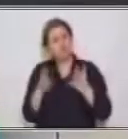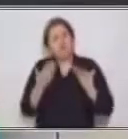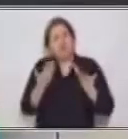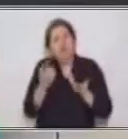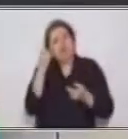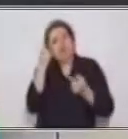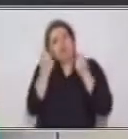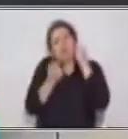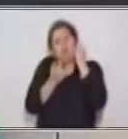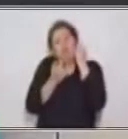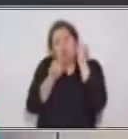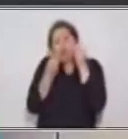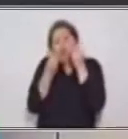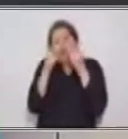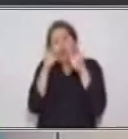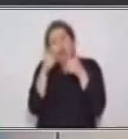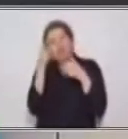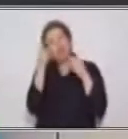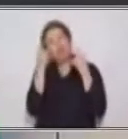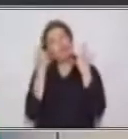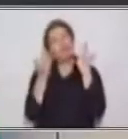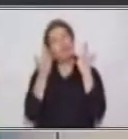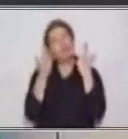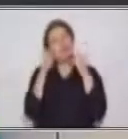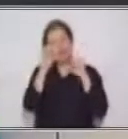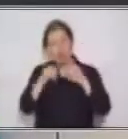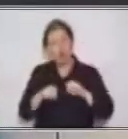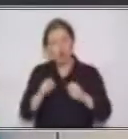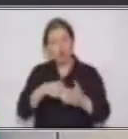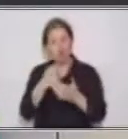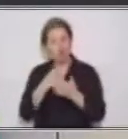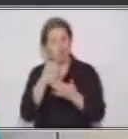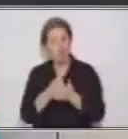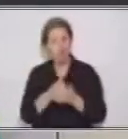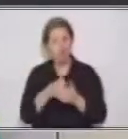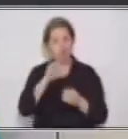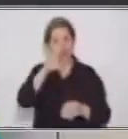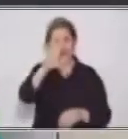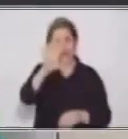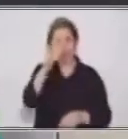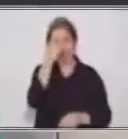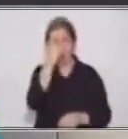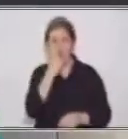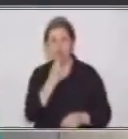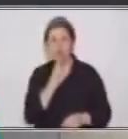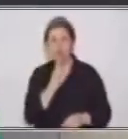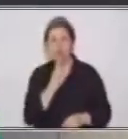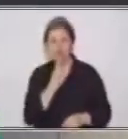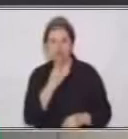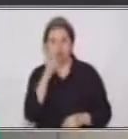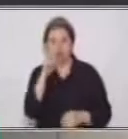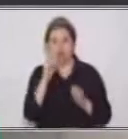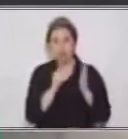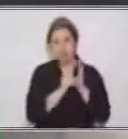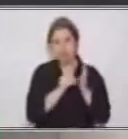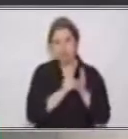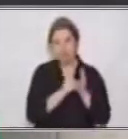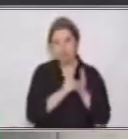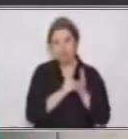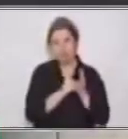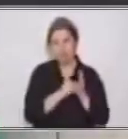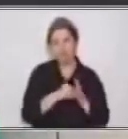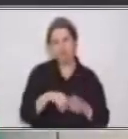Muy bien. Podría entregar 8 fichas de un quetzal, o un billete de a 5 y 3 fichas